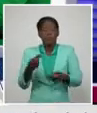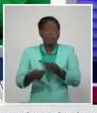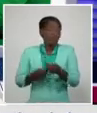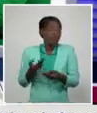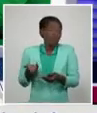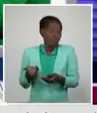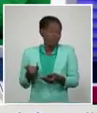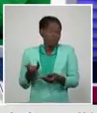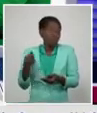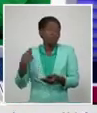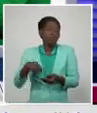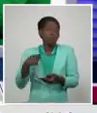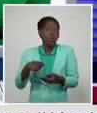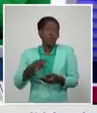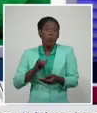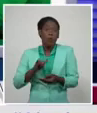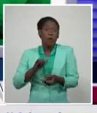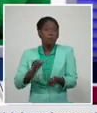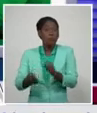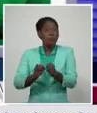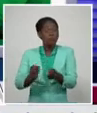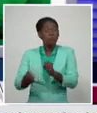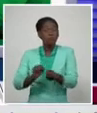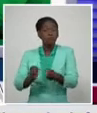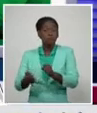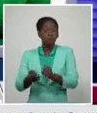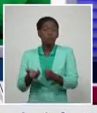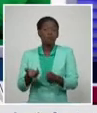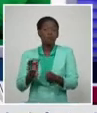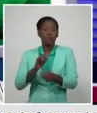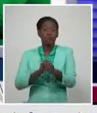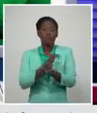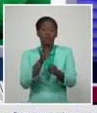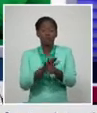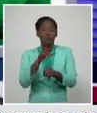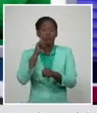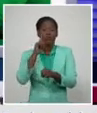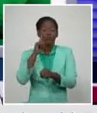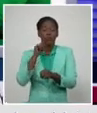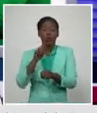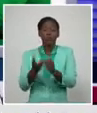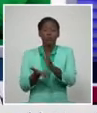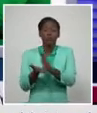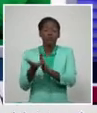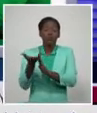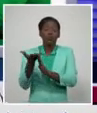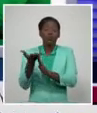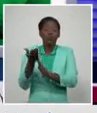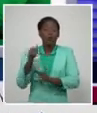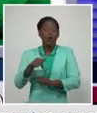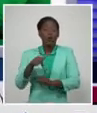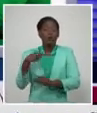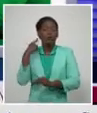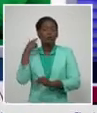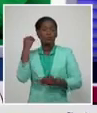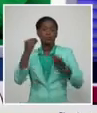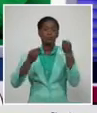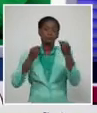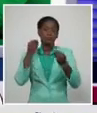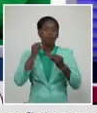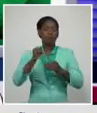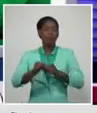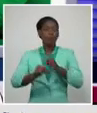Yo creo que se han dado los argumentos de por qué eso en estos momentos en nuestro país no es factible.